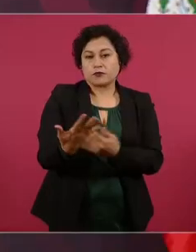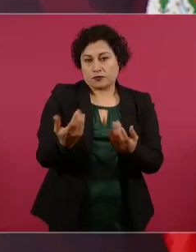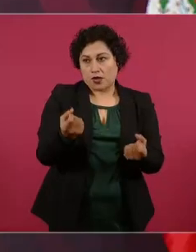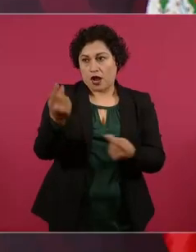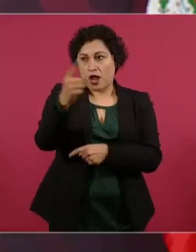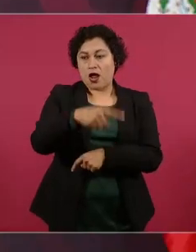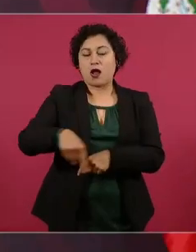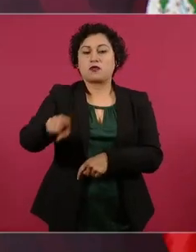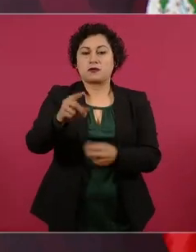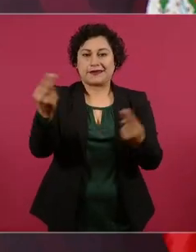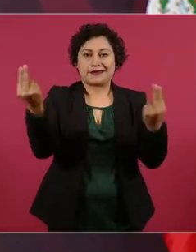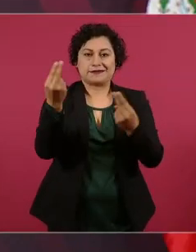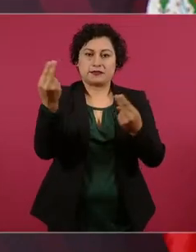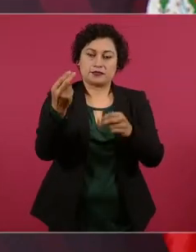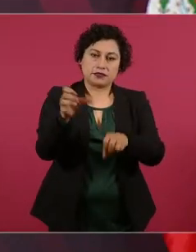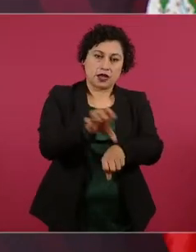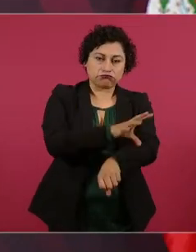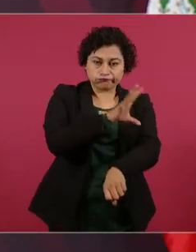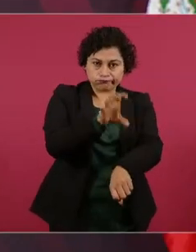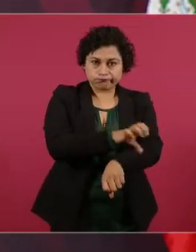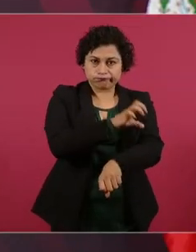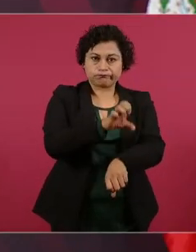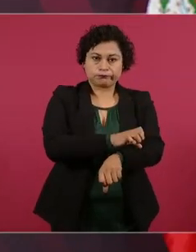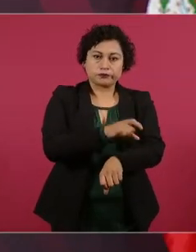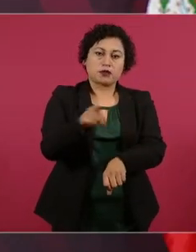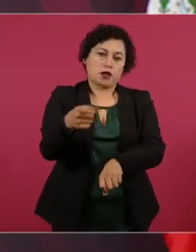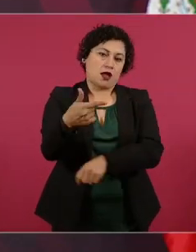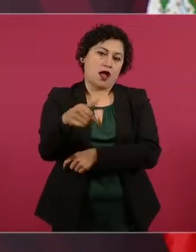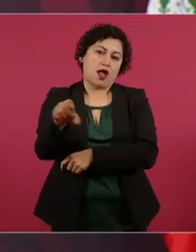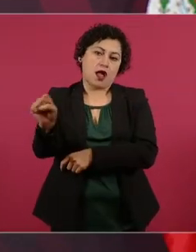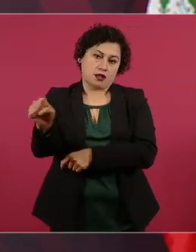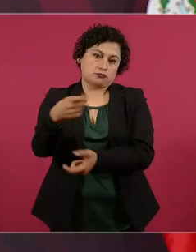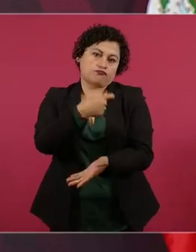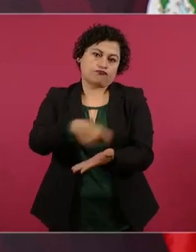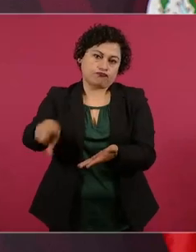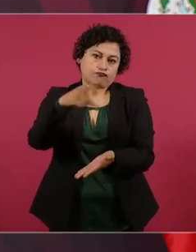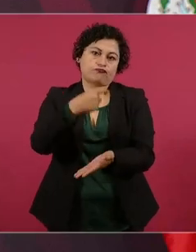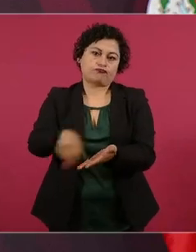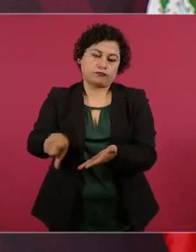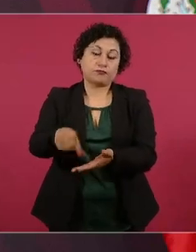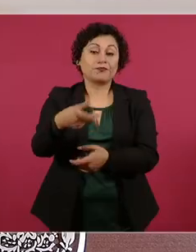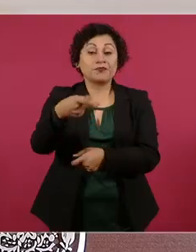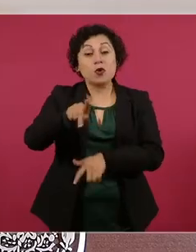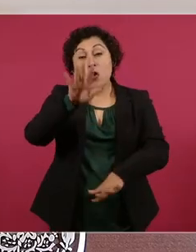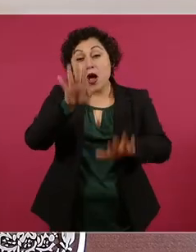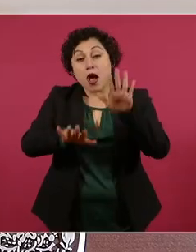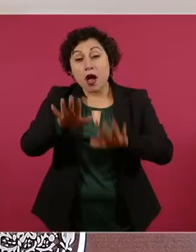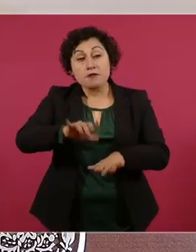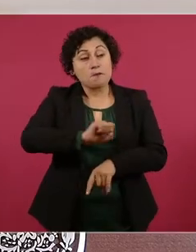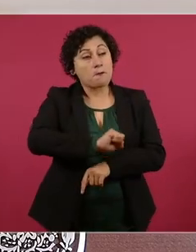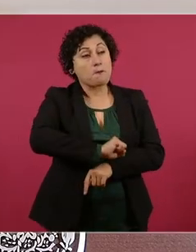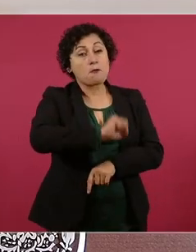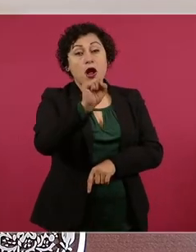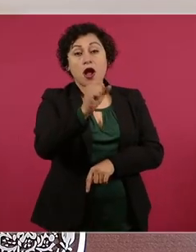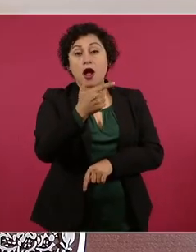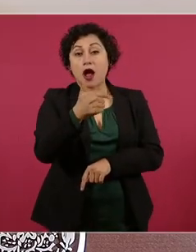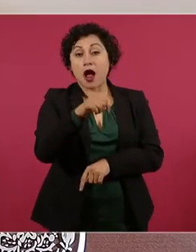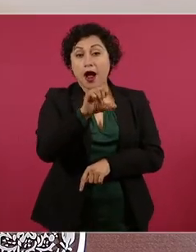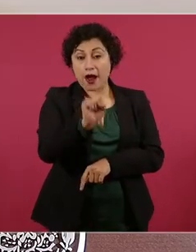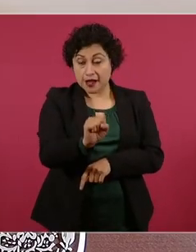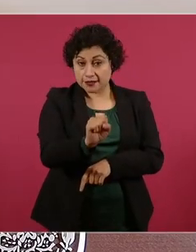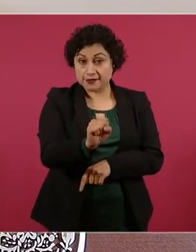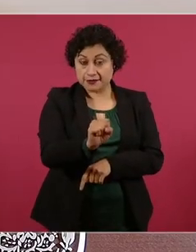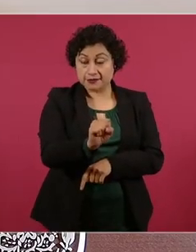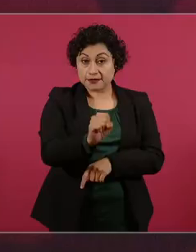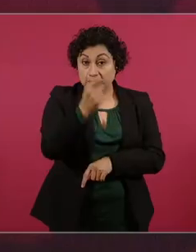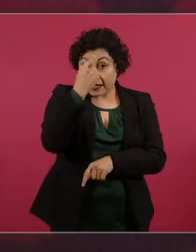energía. Pero cuando aumenta el precio del gas, el combustóleo que se le vende